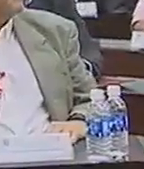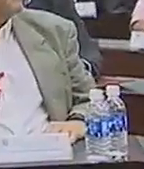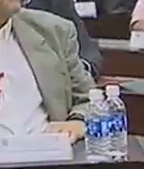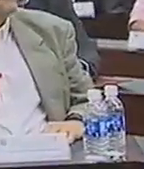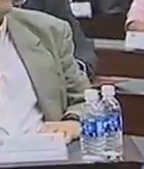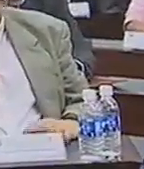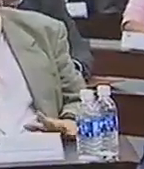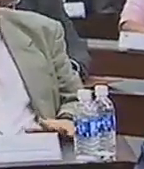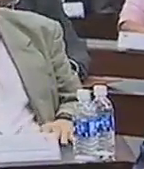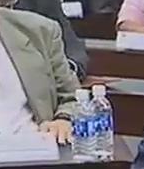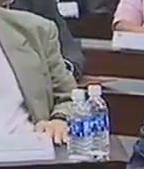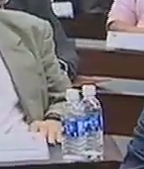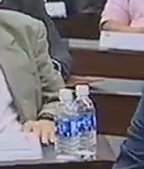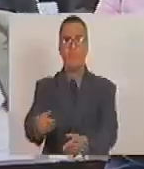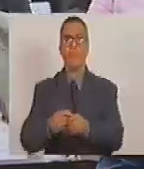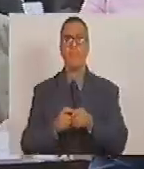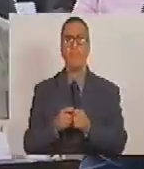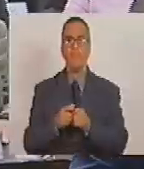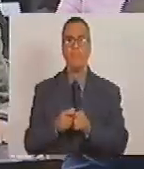Pueblo de Venezuela,